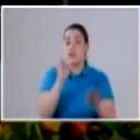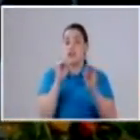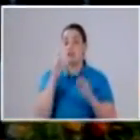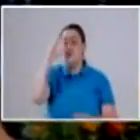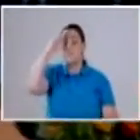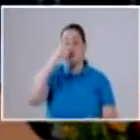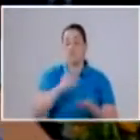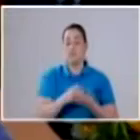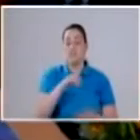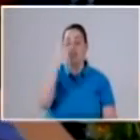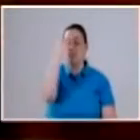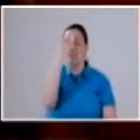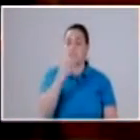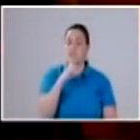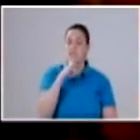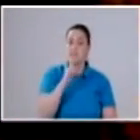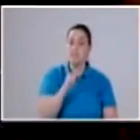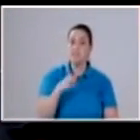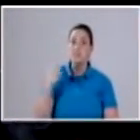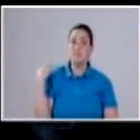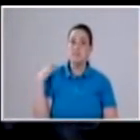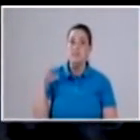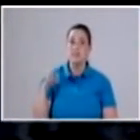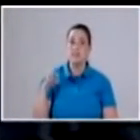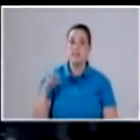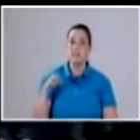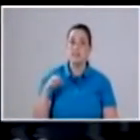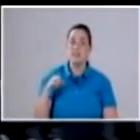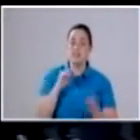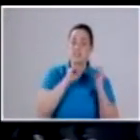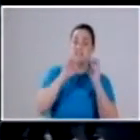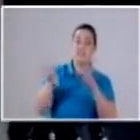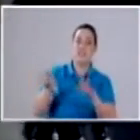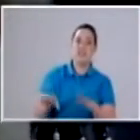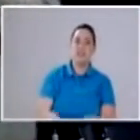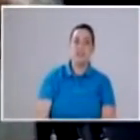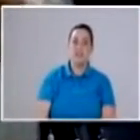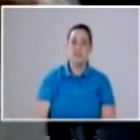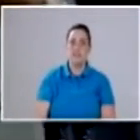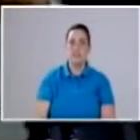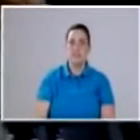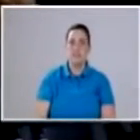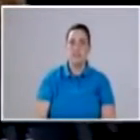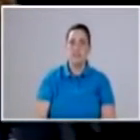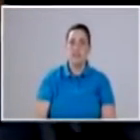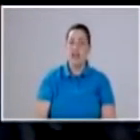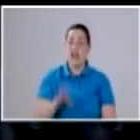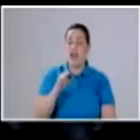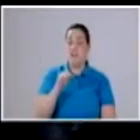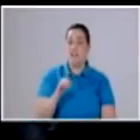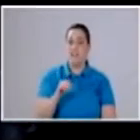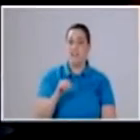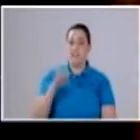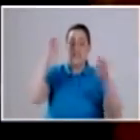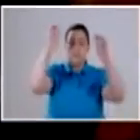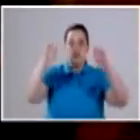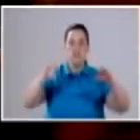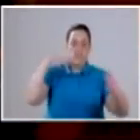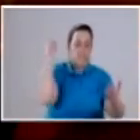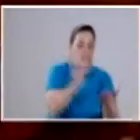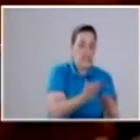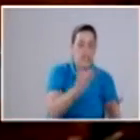Espíritu Santo es para tirarles el saco y que la gente se caiga. Y entonces, ¡oh, qué poderoso predicador!